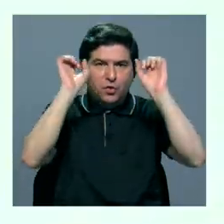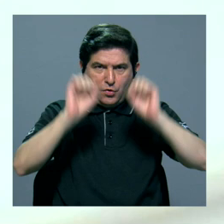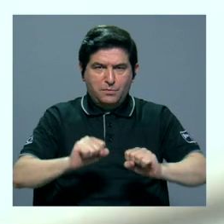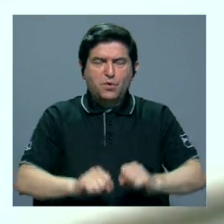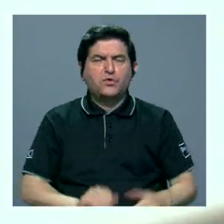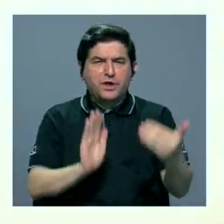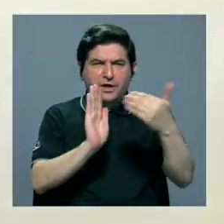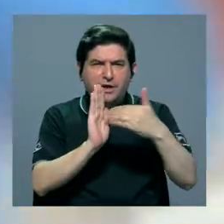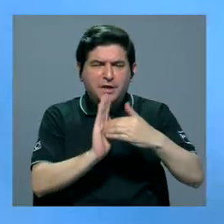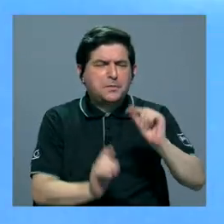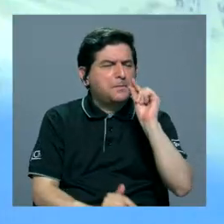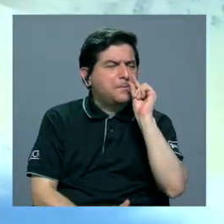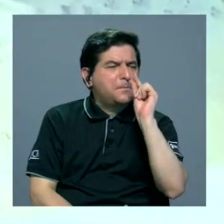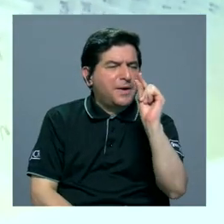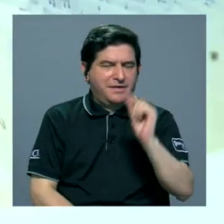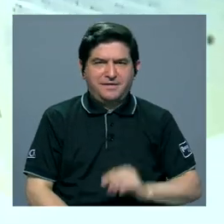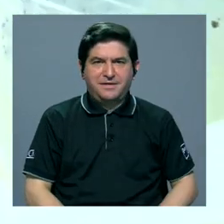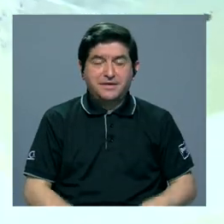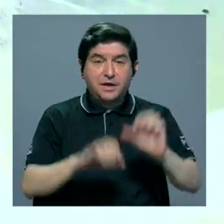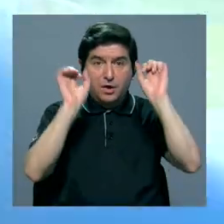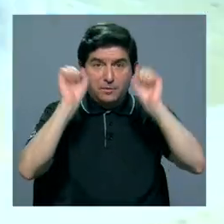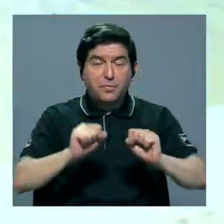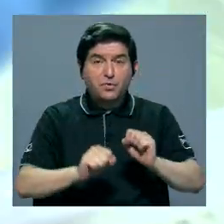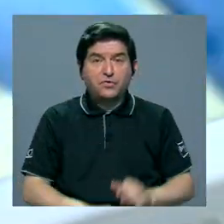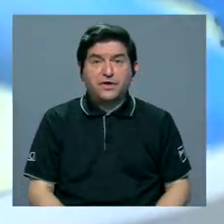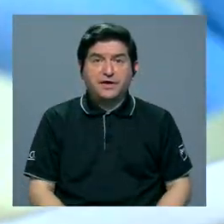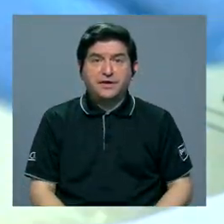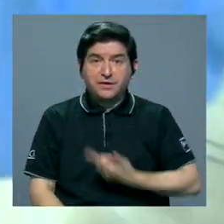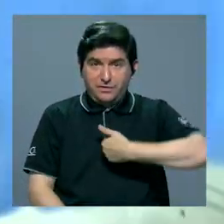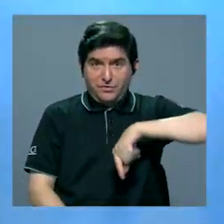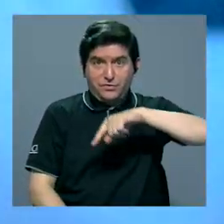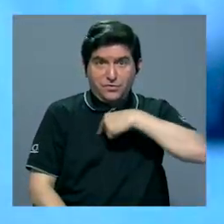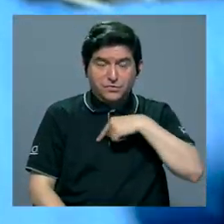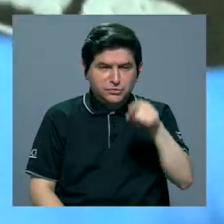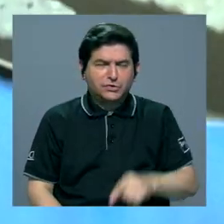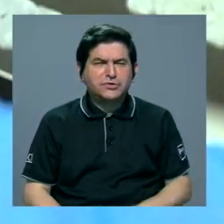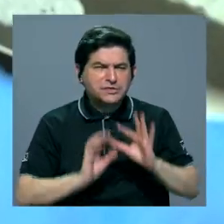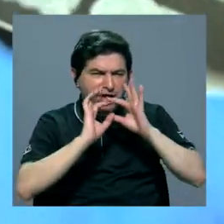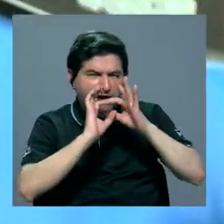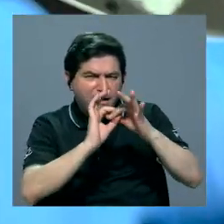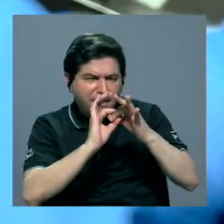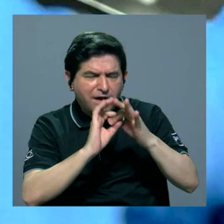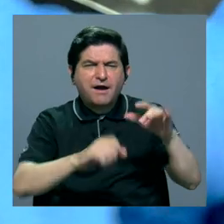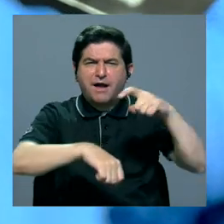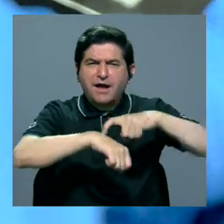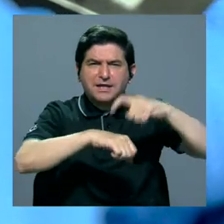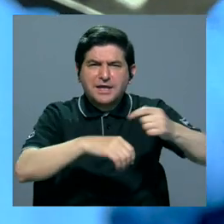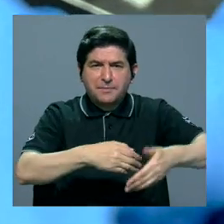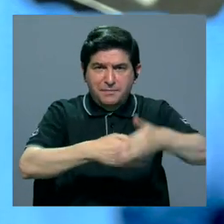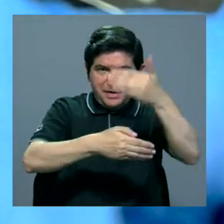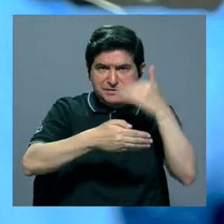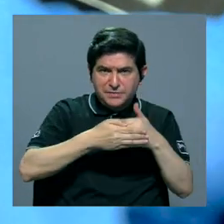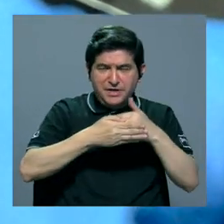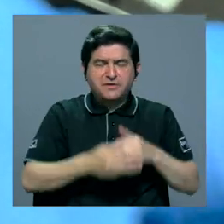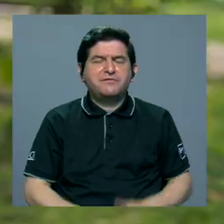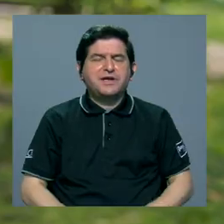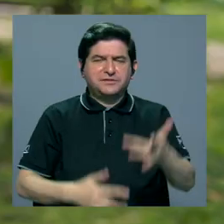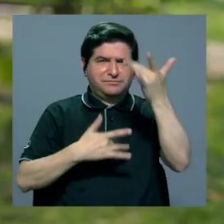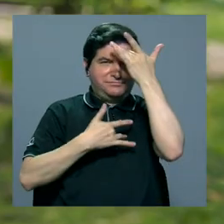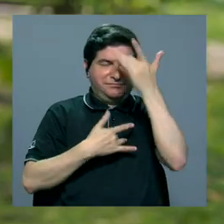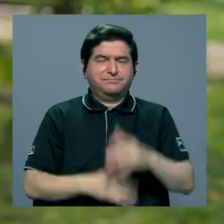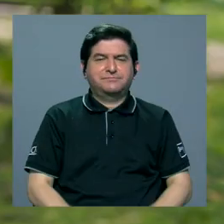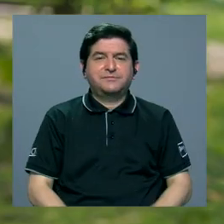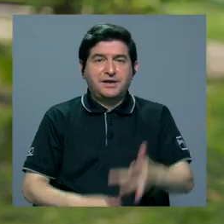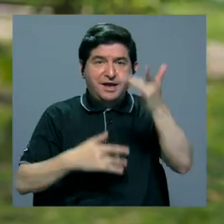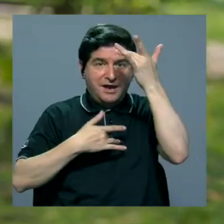generar lesiones muy pequeñas que pueden ahí ser asociadas con las etapas preclínicas de la enfermedad. La